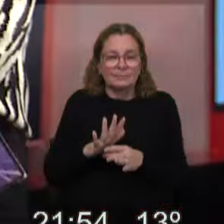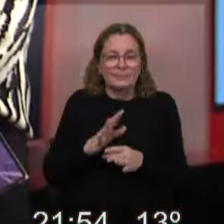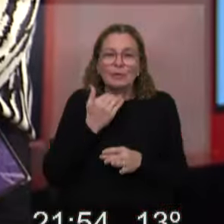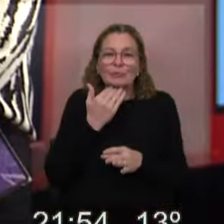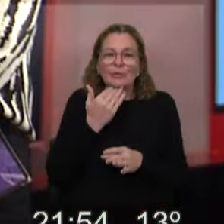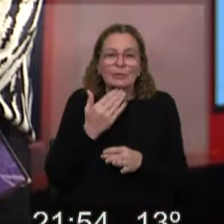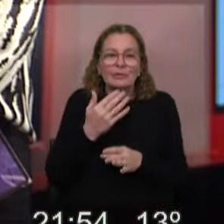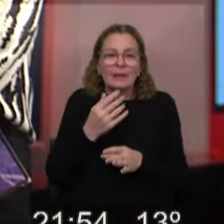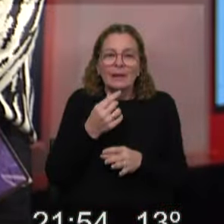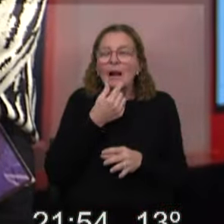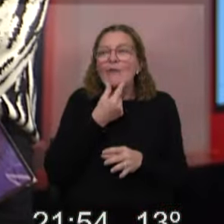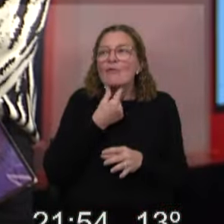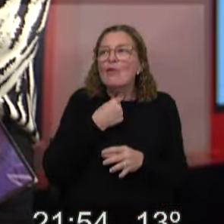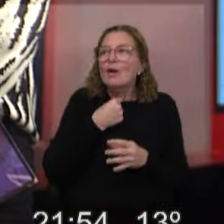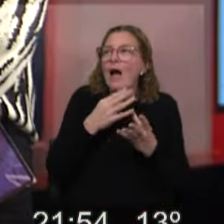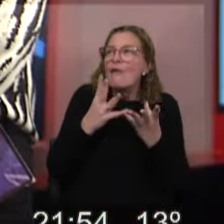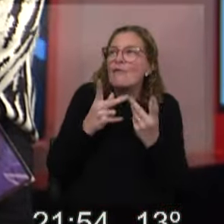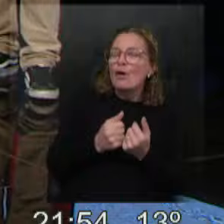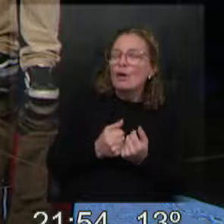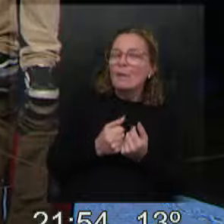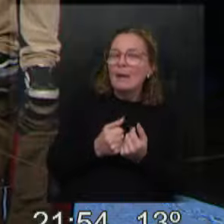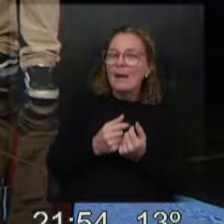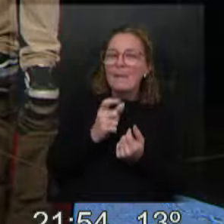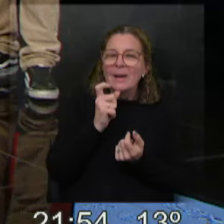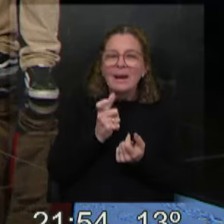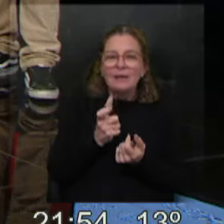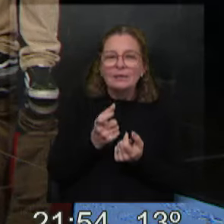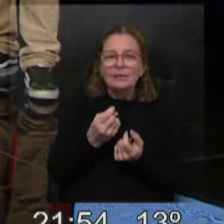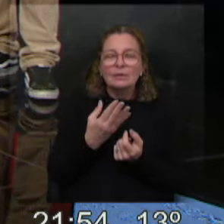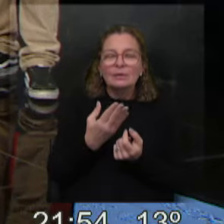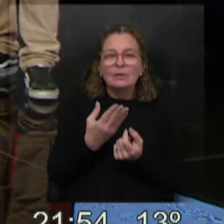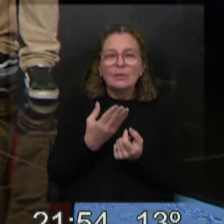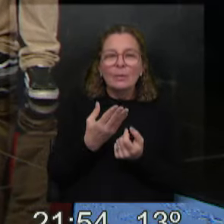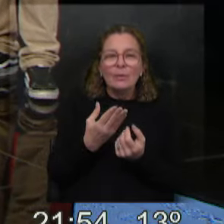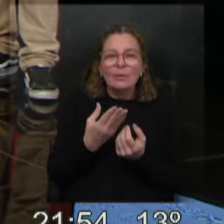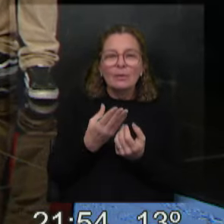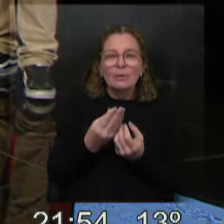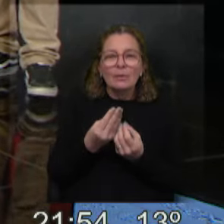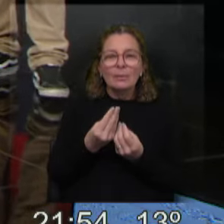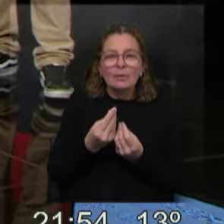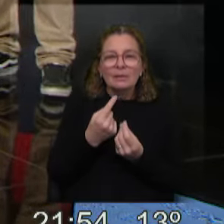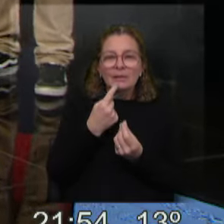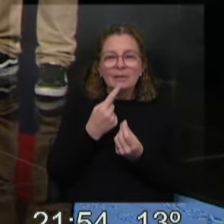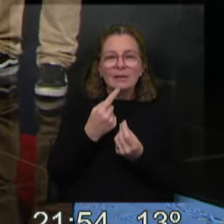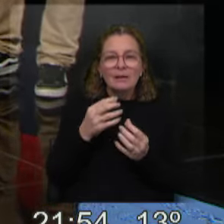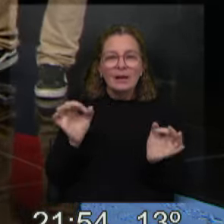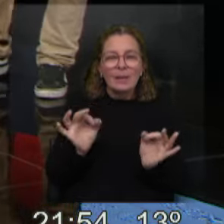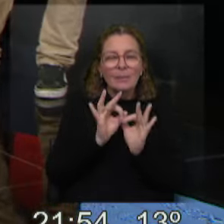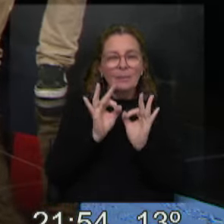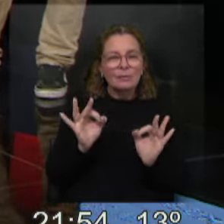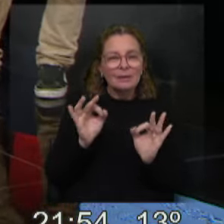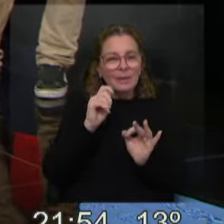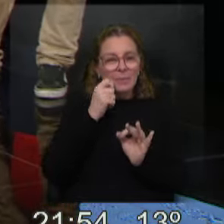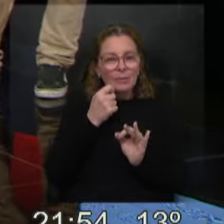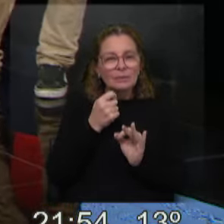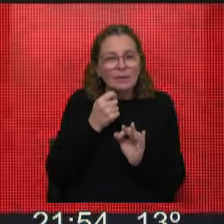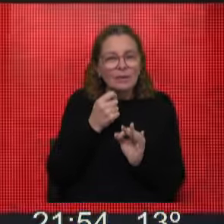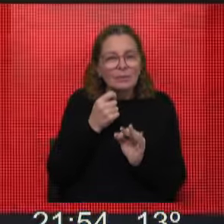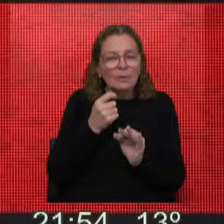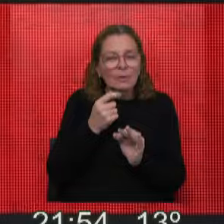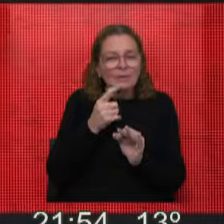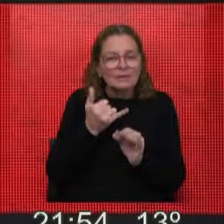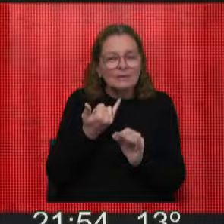la pronunciación. Mucho. No sé qué son tiene. Son como muy sombríos. Y más en el estilo de música del post-punk, por ejemplo. Vos escuchás y